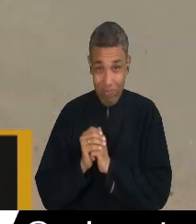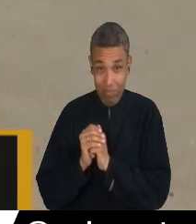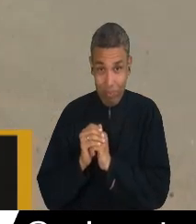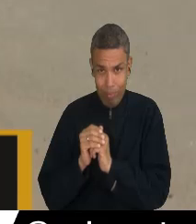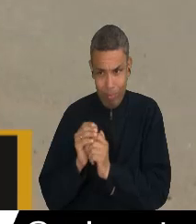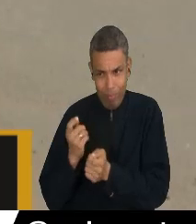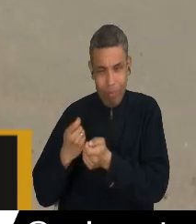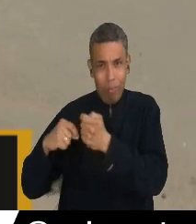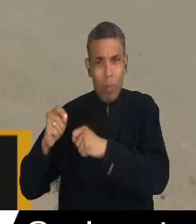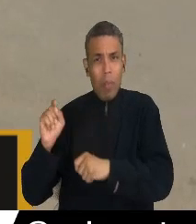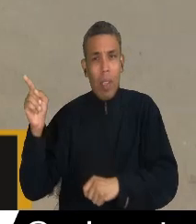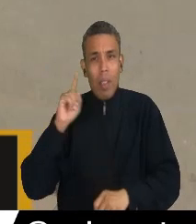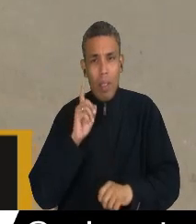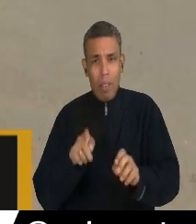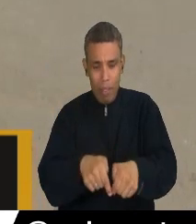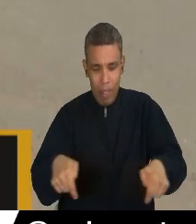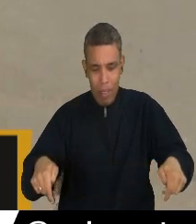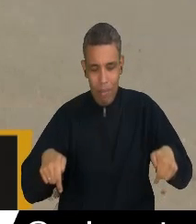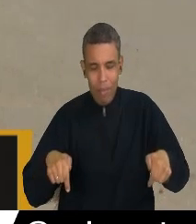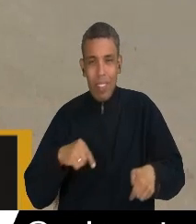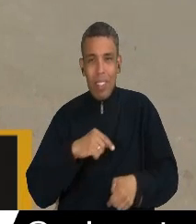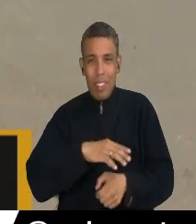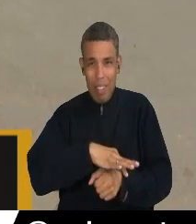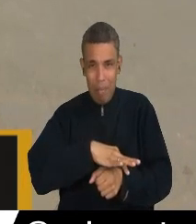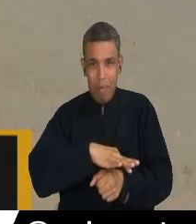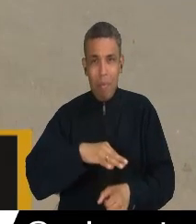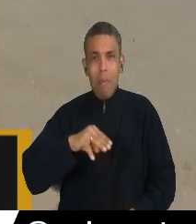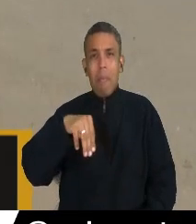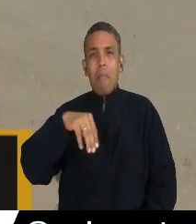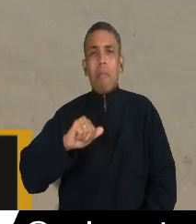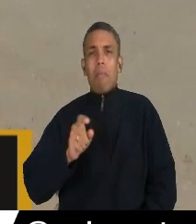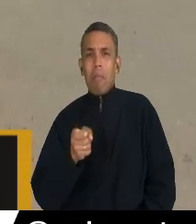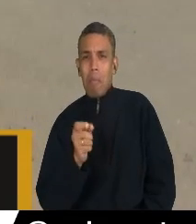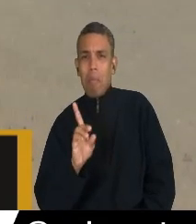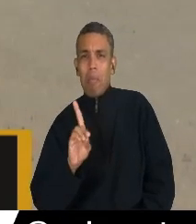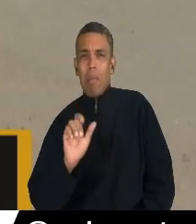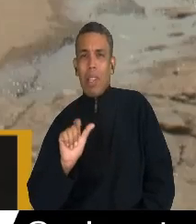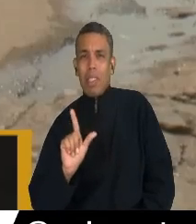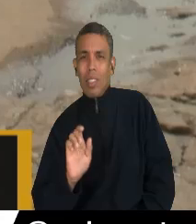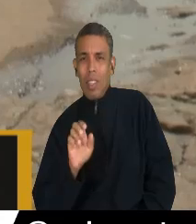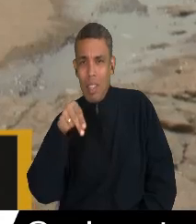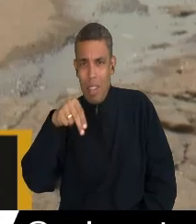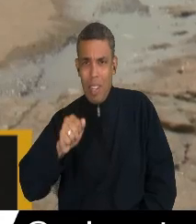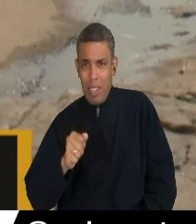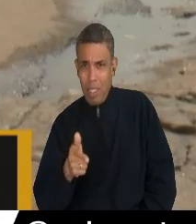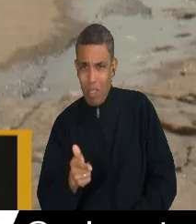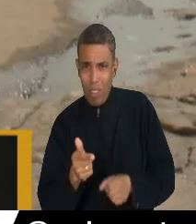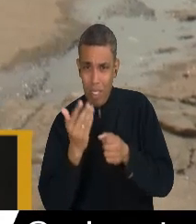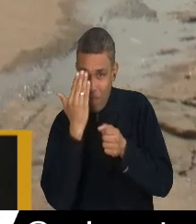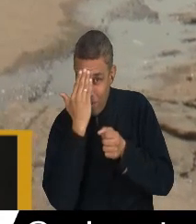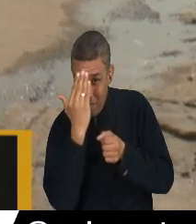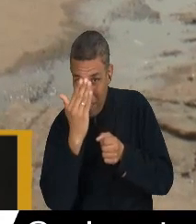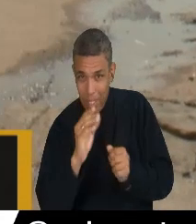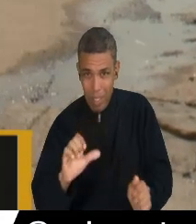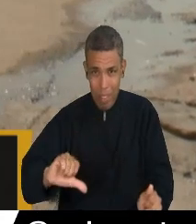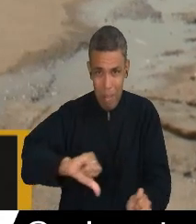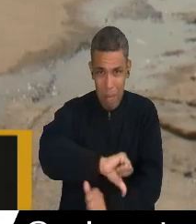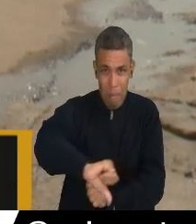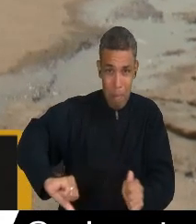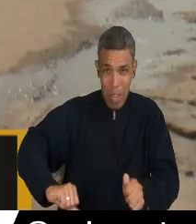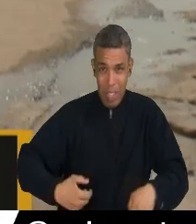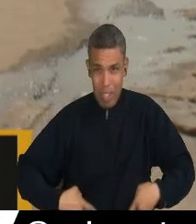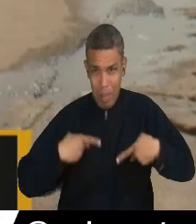la Magdalena. Esta persona, por intermedio de la policía del cuadrante y